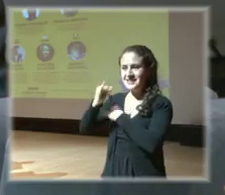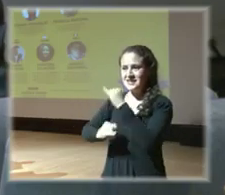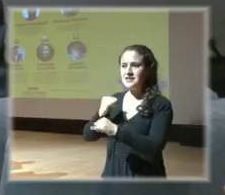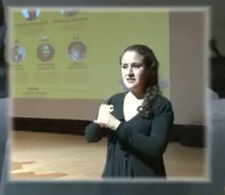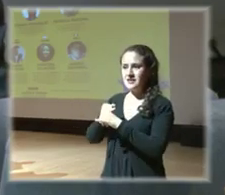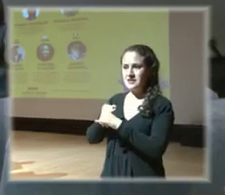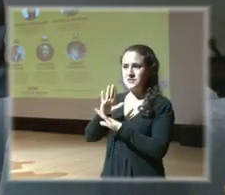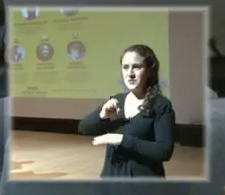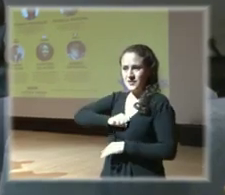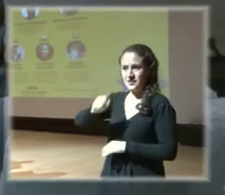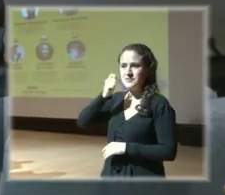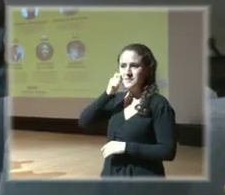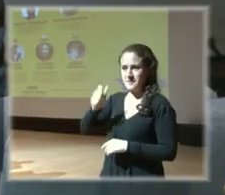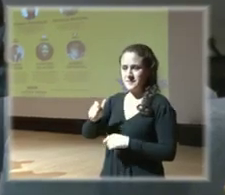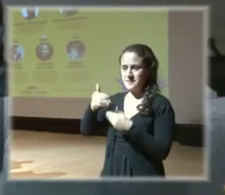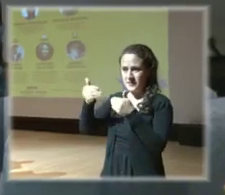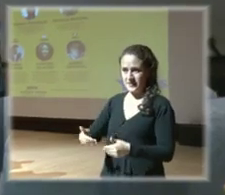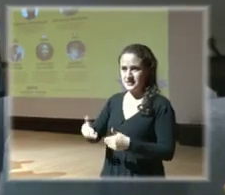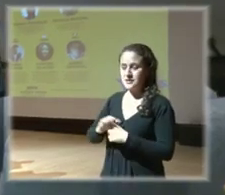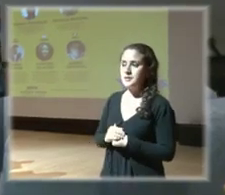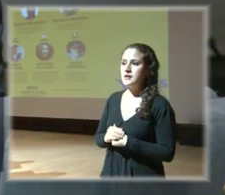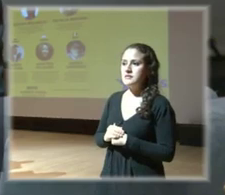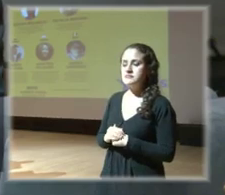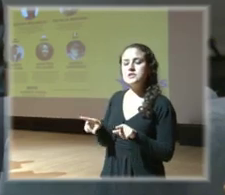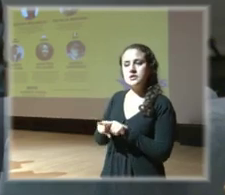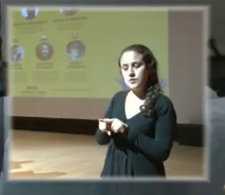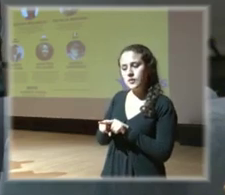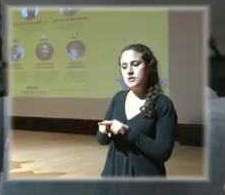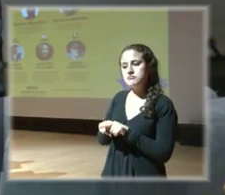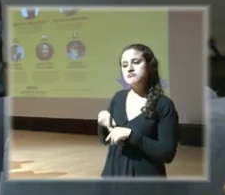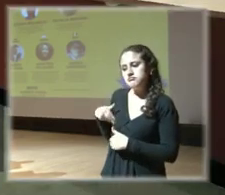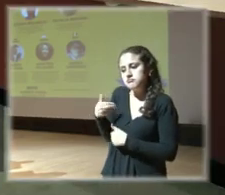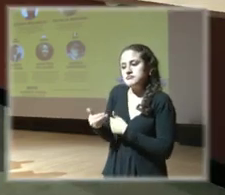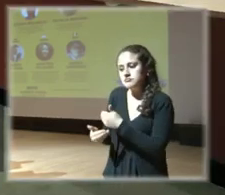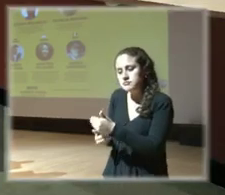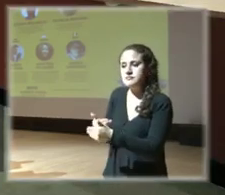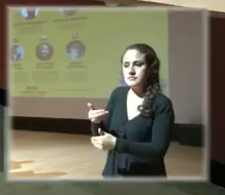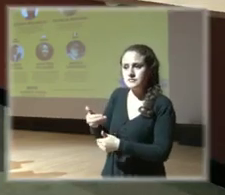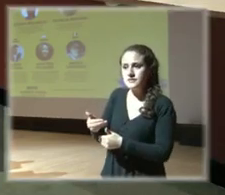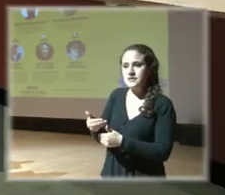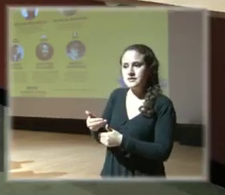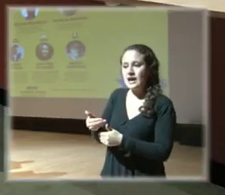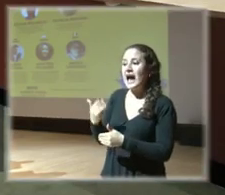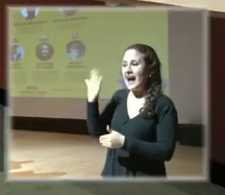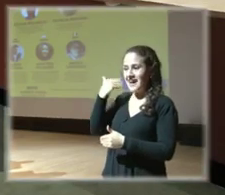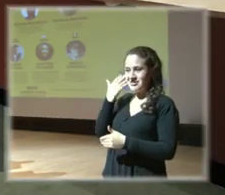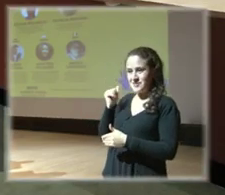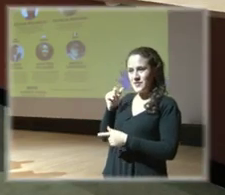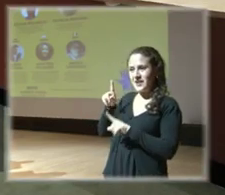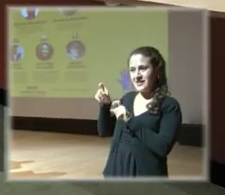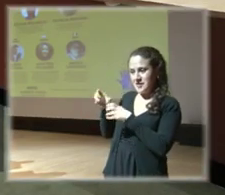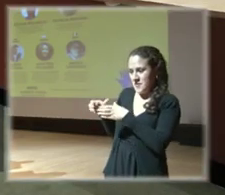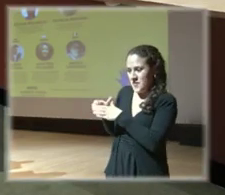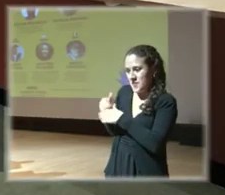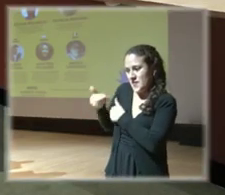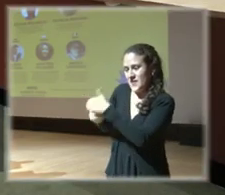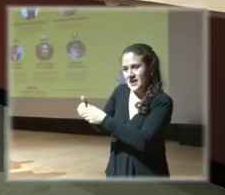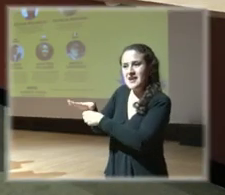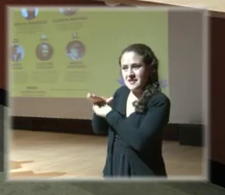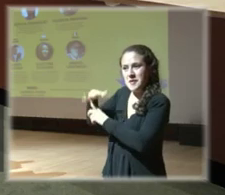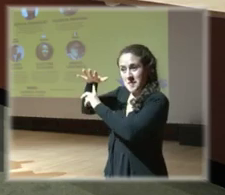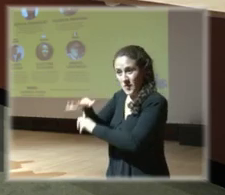los Derechos de las Personas con Discapacidad, caminando por un digamos, paseo que haya sido transitado por otros grupos en situación